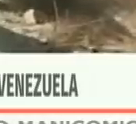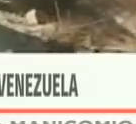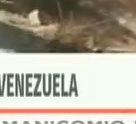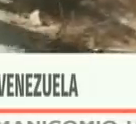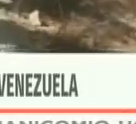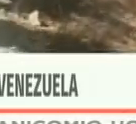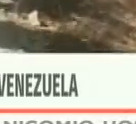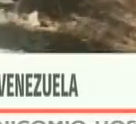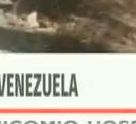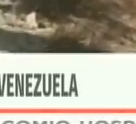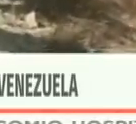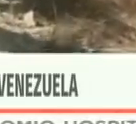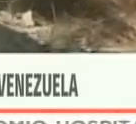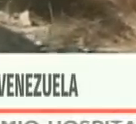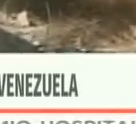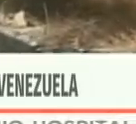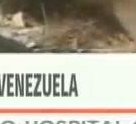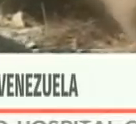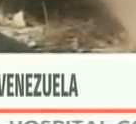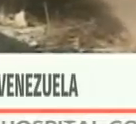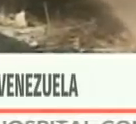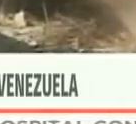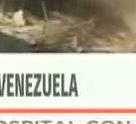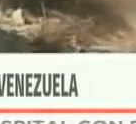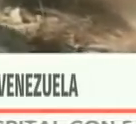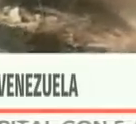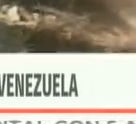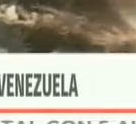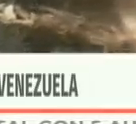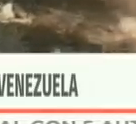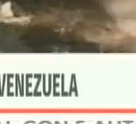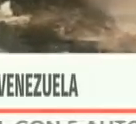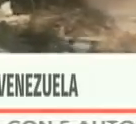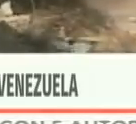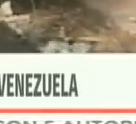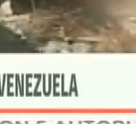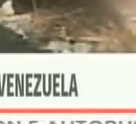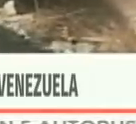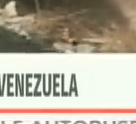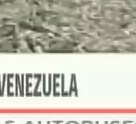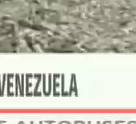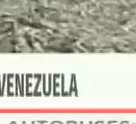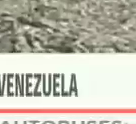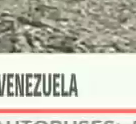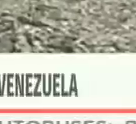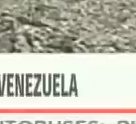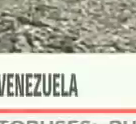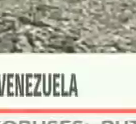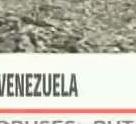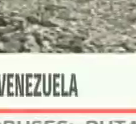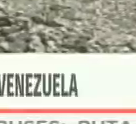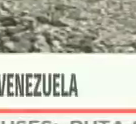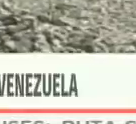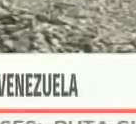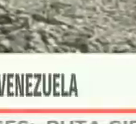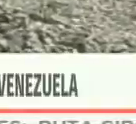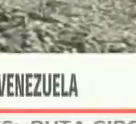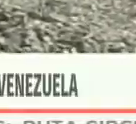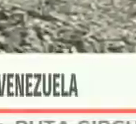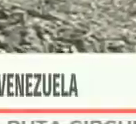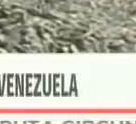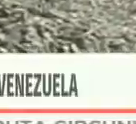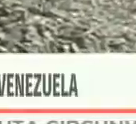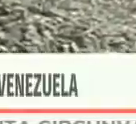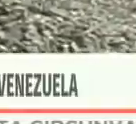vencer. Nosotros seguiremos volando y prestando servicio a nuestro pueblo. Voy a dejarle la palabra al compañero Mesa para que me explique